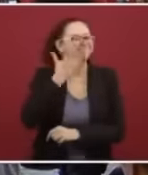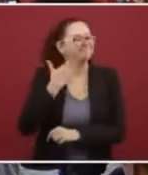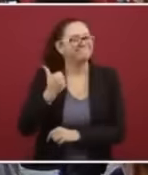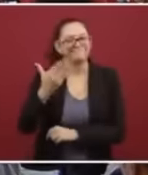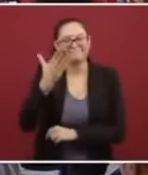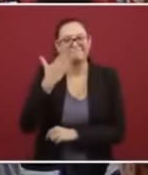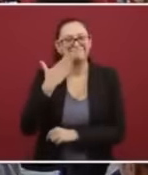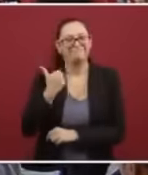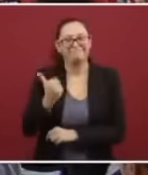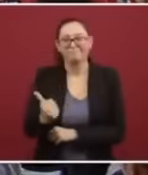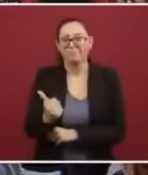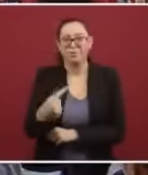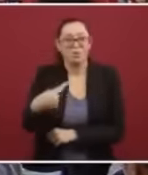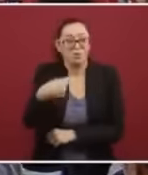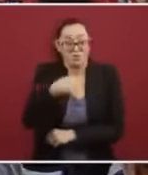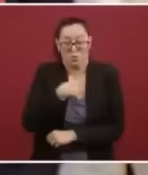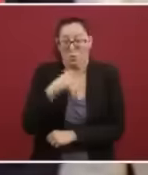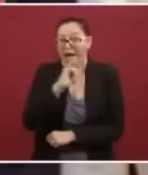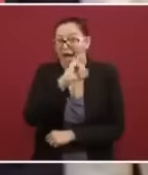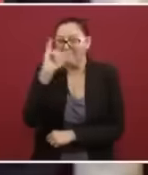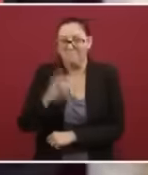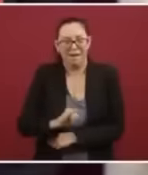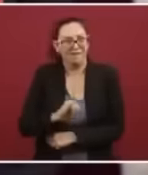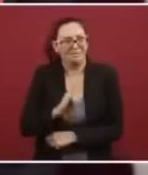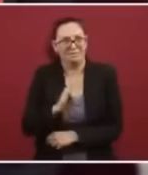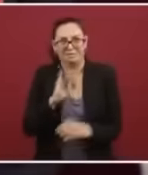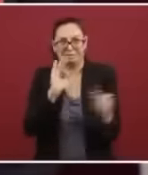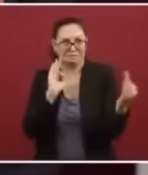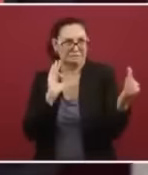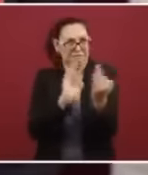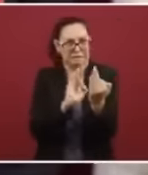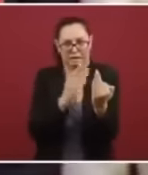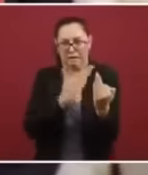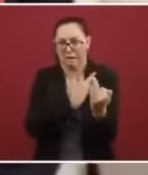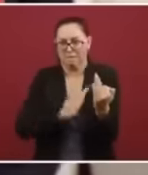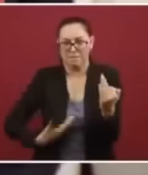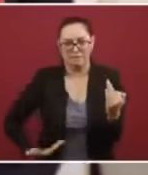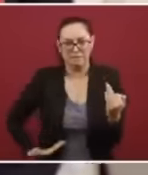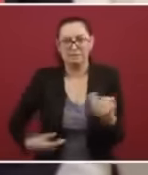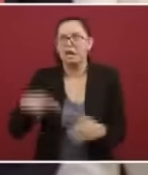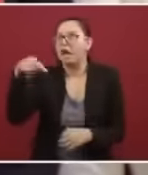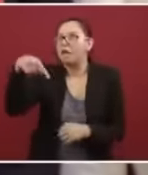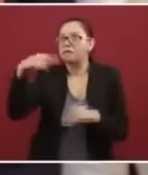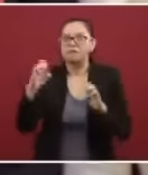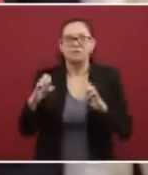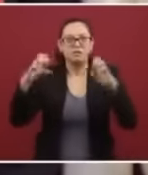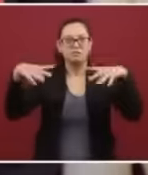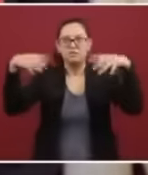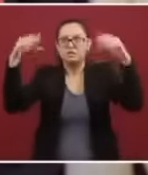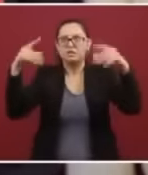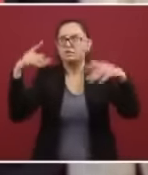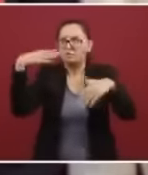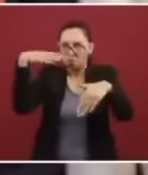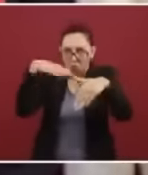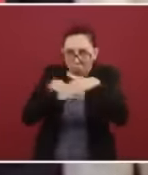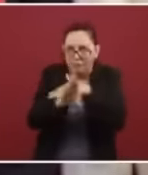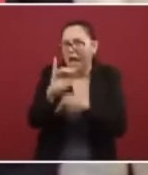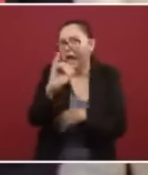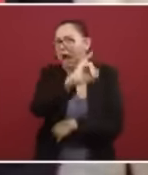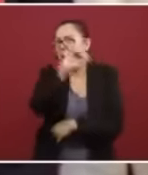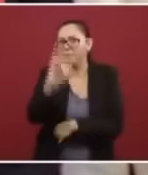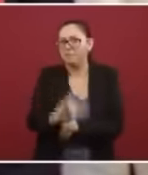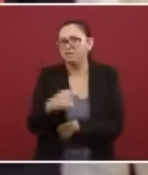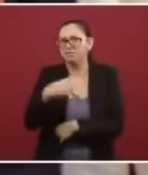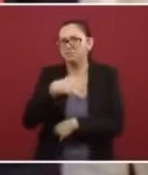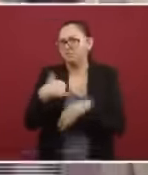personal nunca me había sentido tan cercana a un presidente, ni había entrado a este recinto porque lo sentía siempre ajeno.